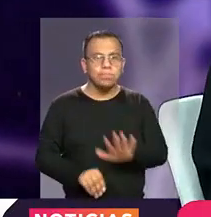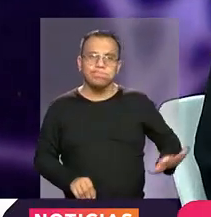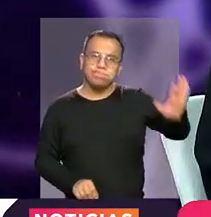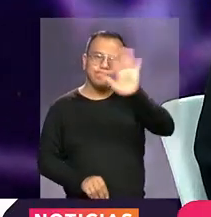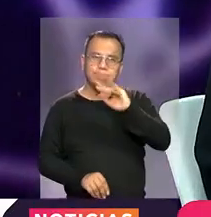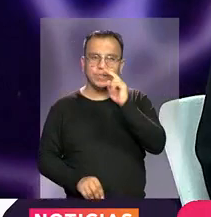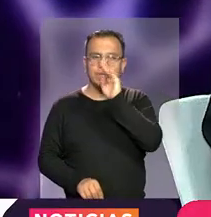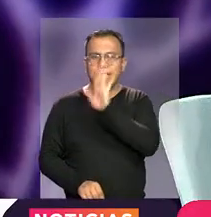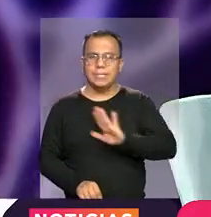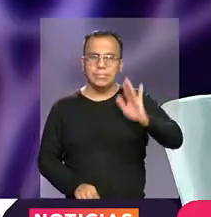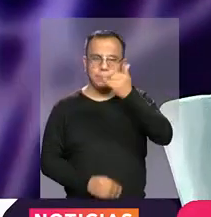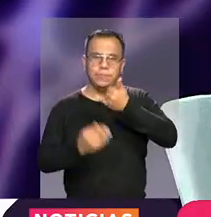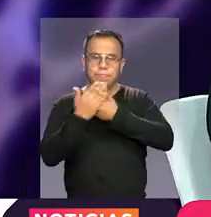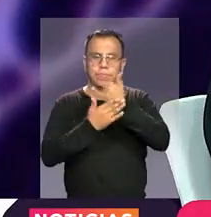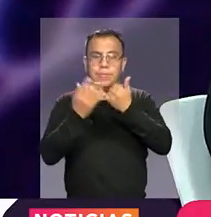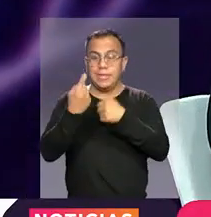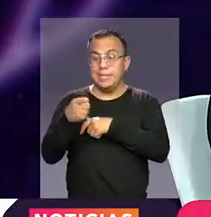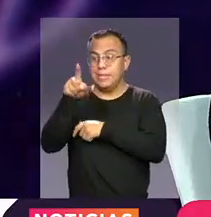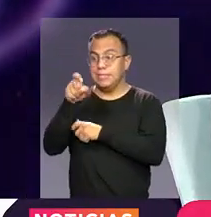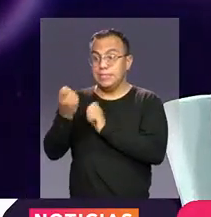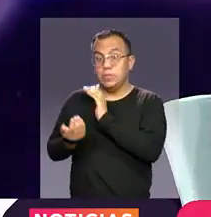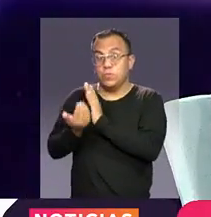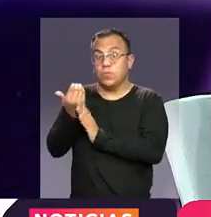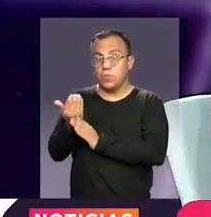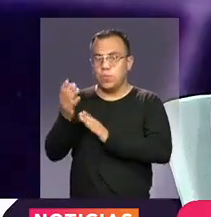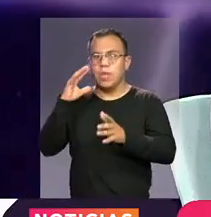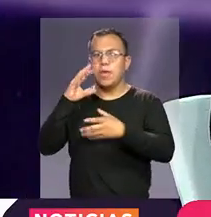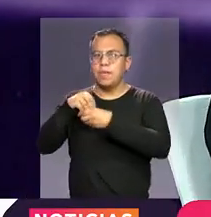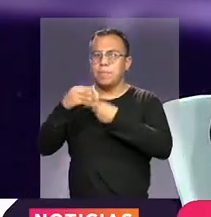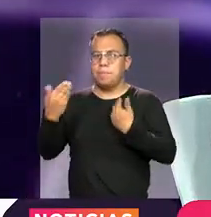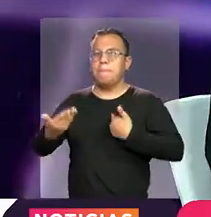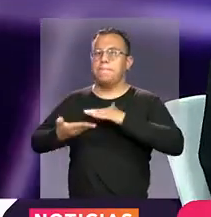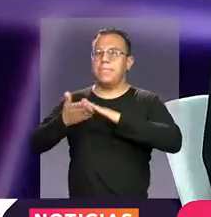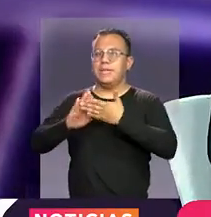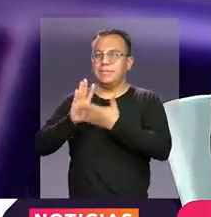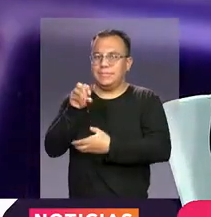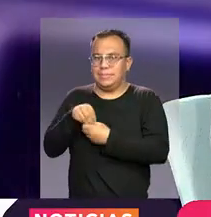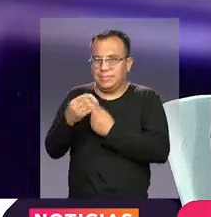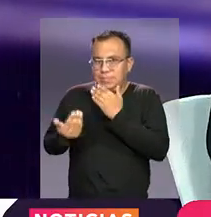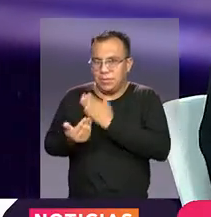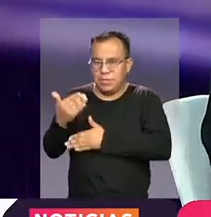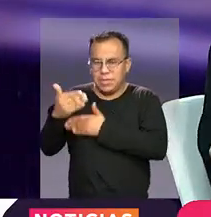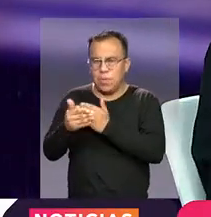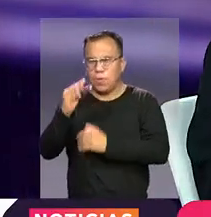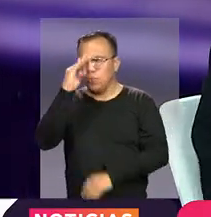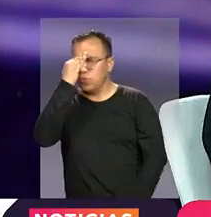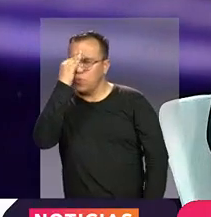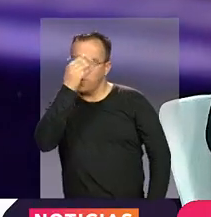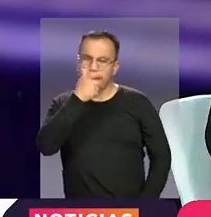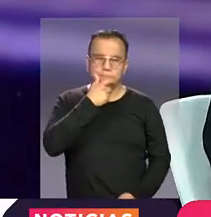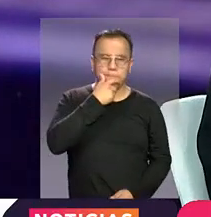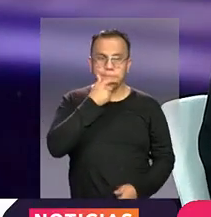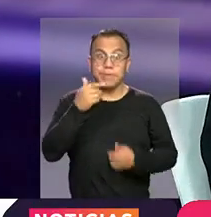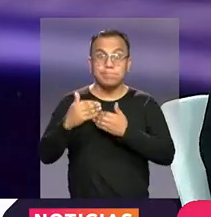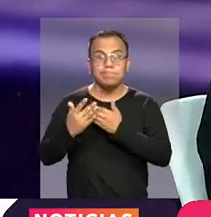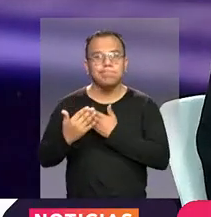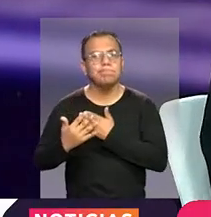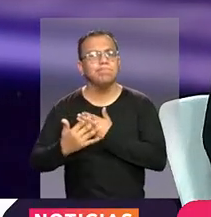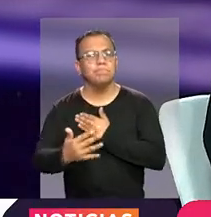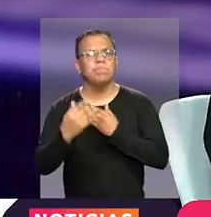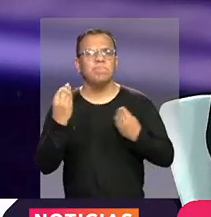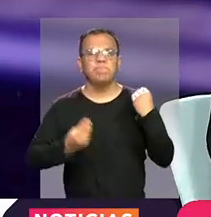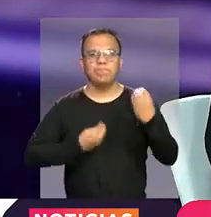otra cosa y son las 16 nuevas curules de circunscripciones de paz que han tenido muchas sombras de duda la extensión seguramente tuvo que ver también